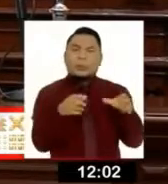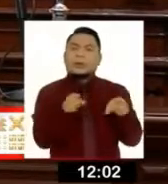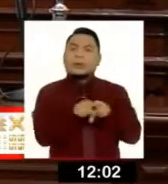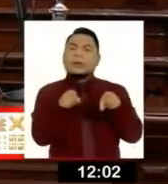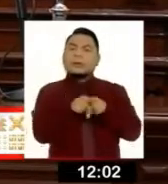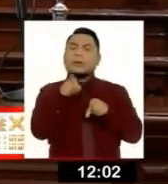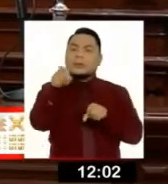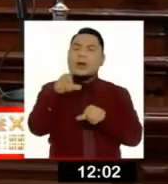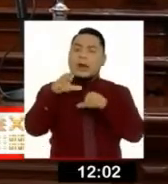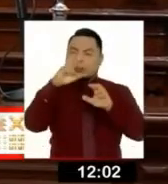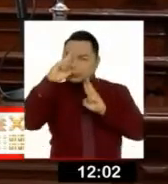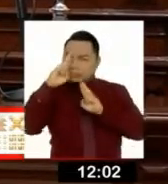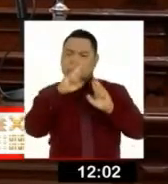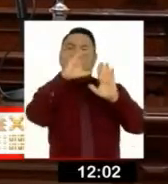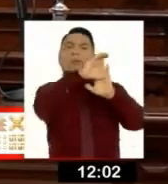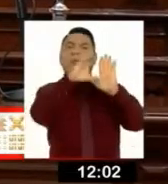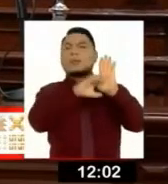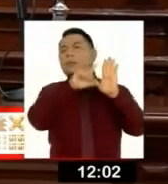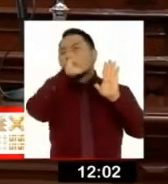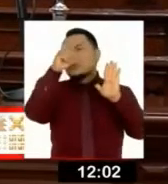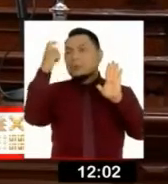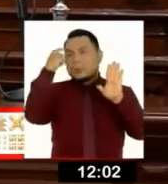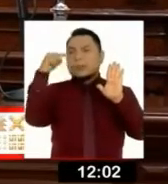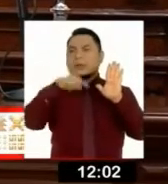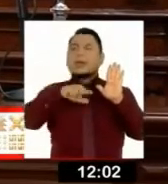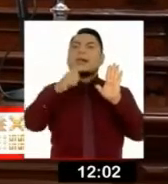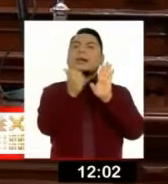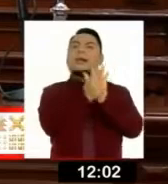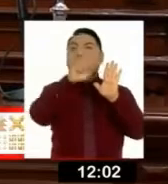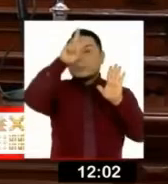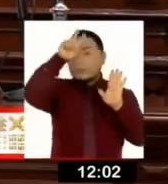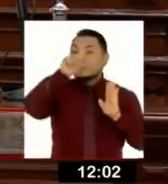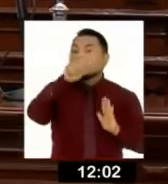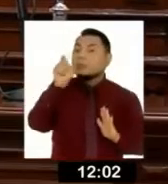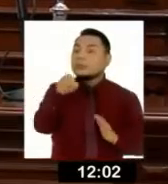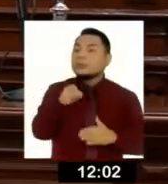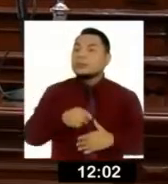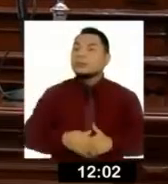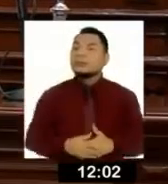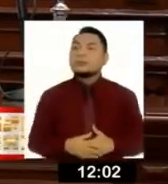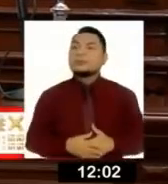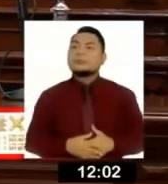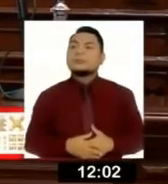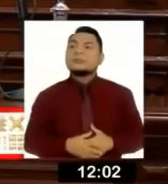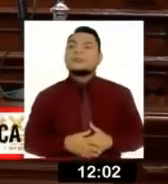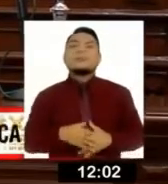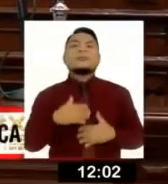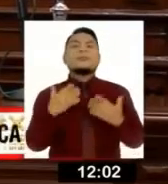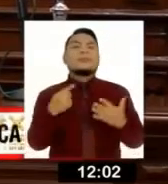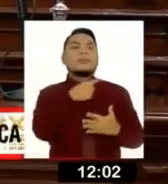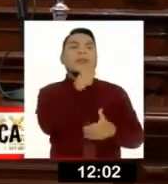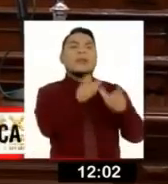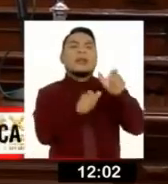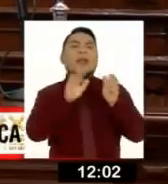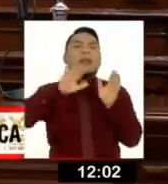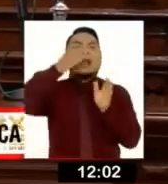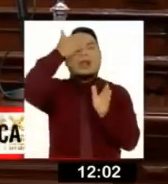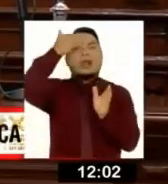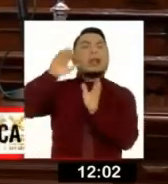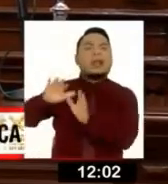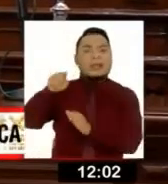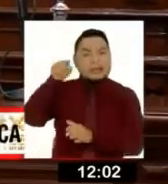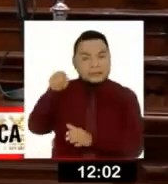cumplir la Constitución política y las leyes del Perú? Por los nadies, por aquellos